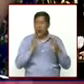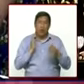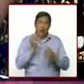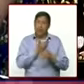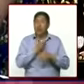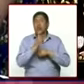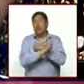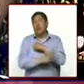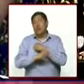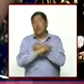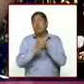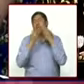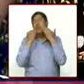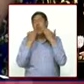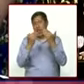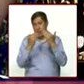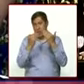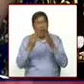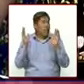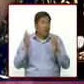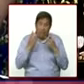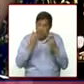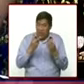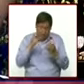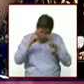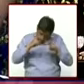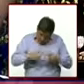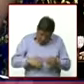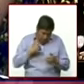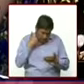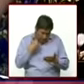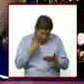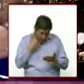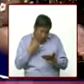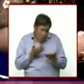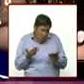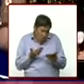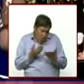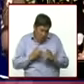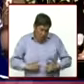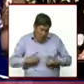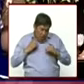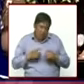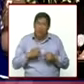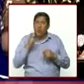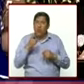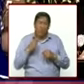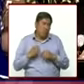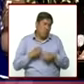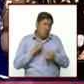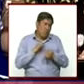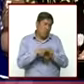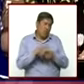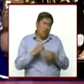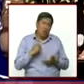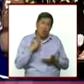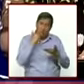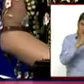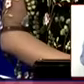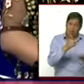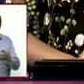Como siempre, gracias. Vea, revise, llame al teléfono, pregunte dónde es la dirección exacta para que usted llegue